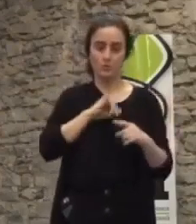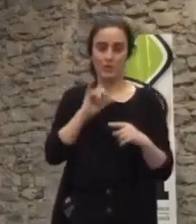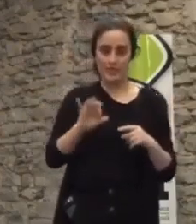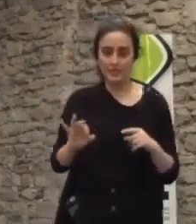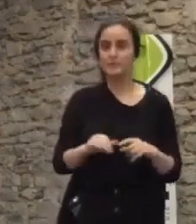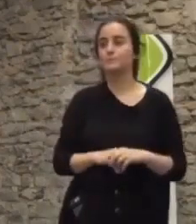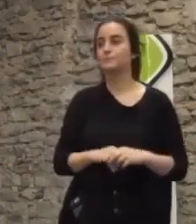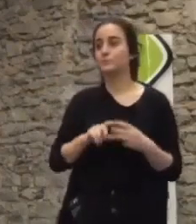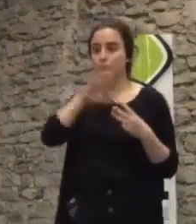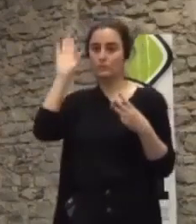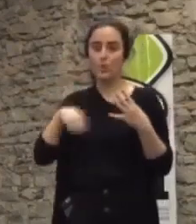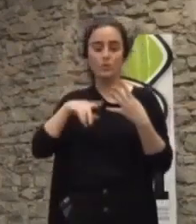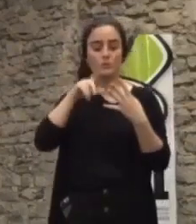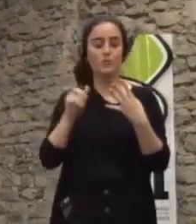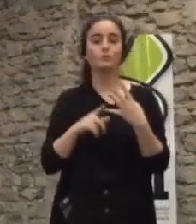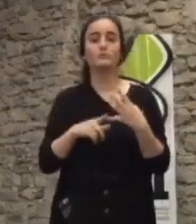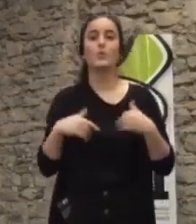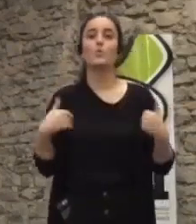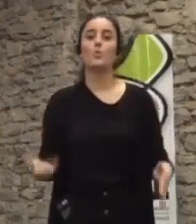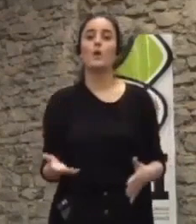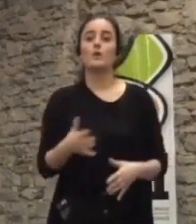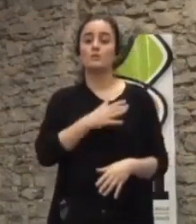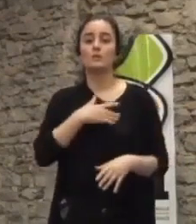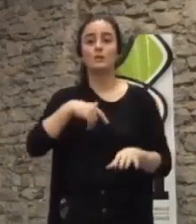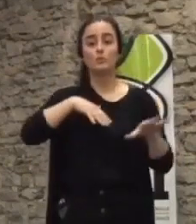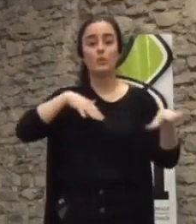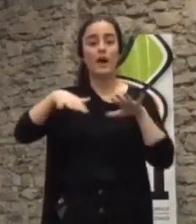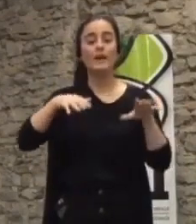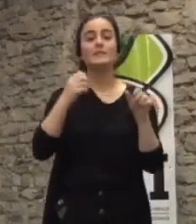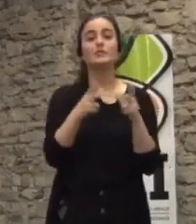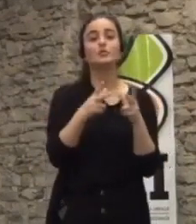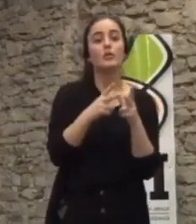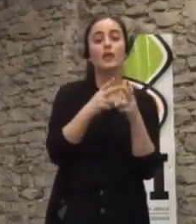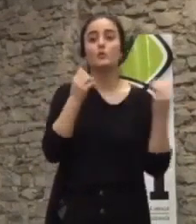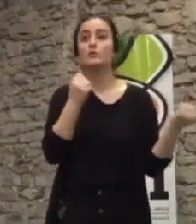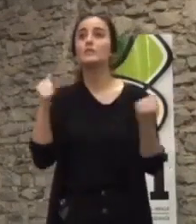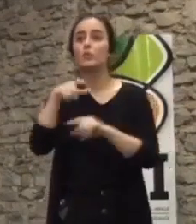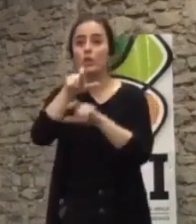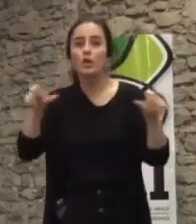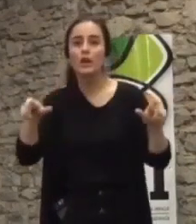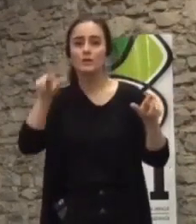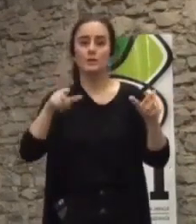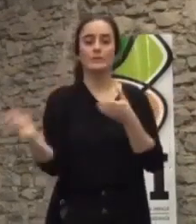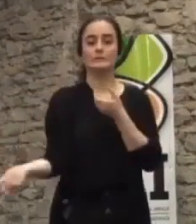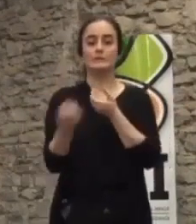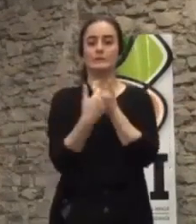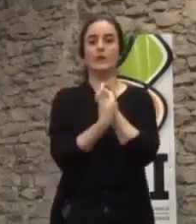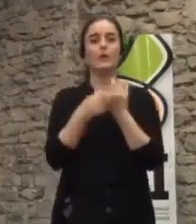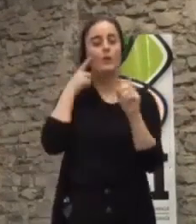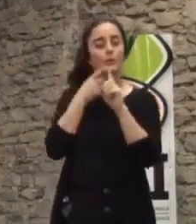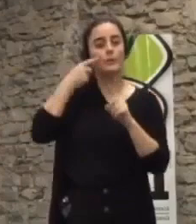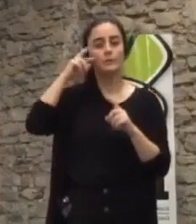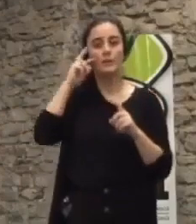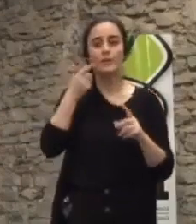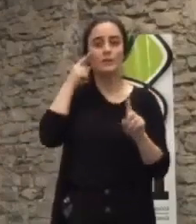Y último objetivo, incorporar a nuevos agentes sociales e institucionales con los que compartir experiencias y objetivos, ¿no?